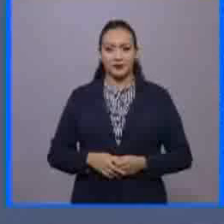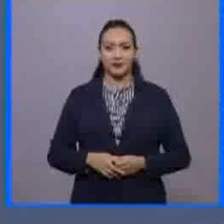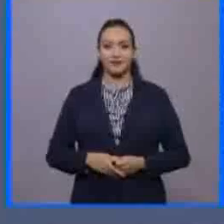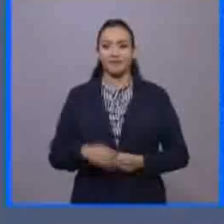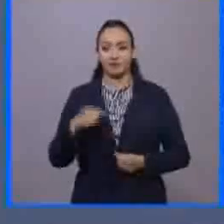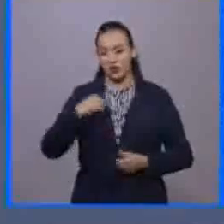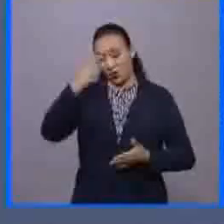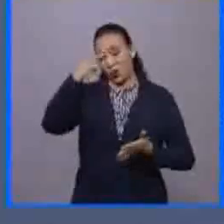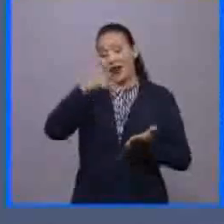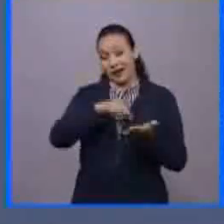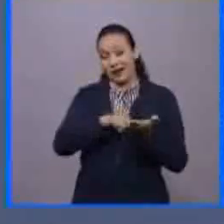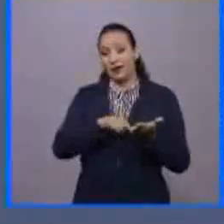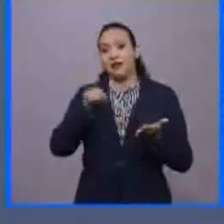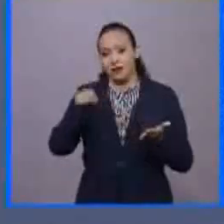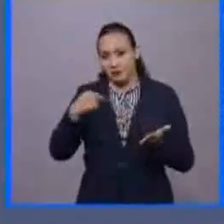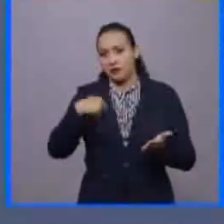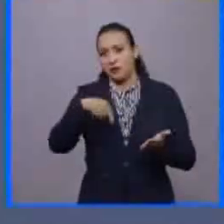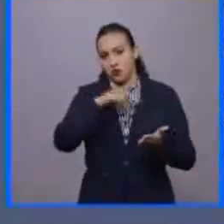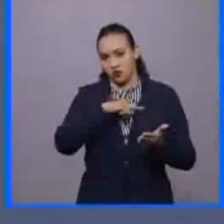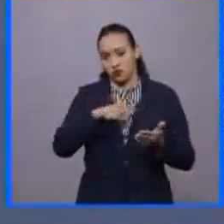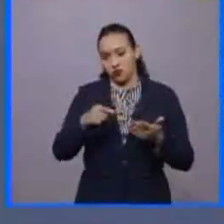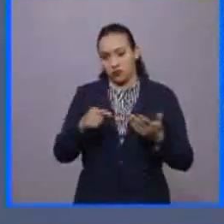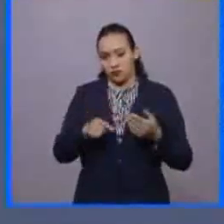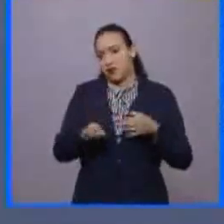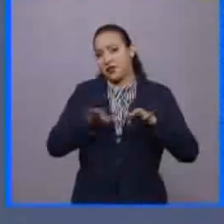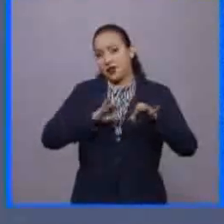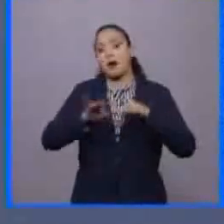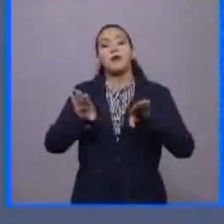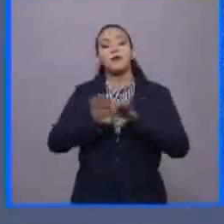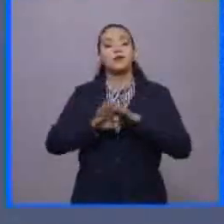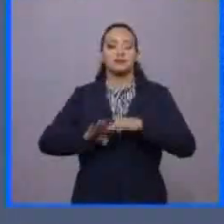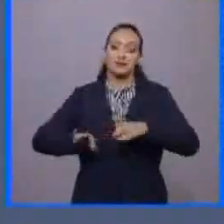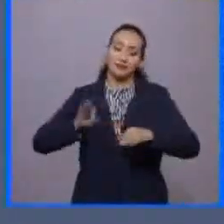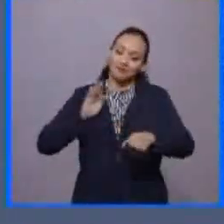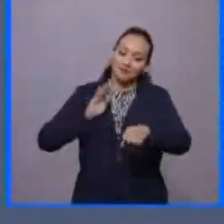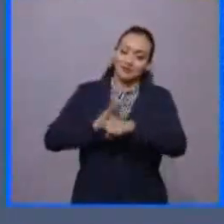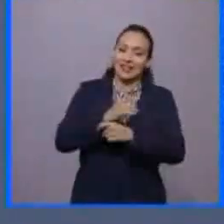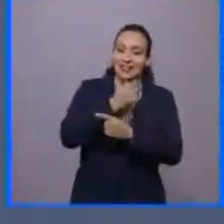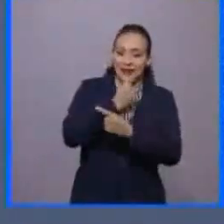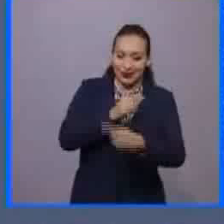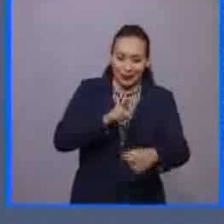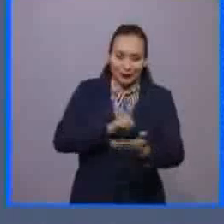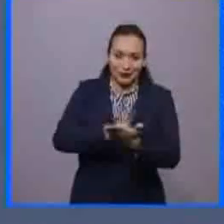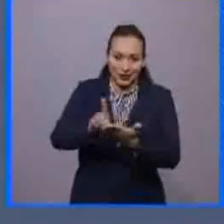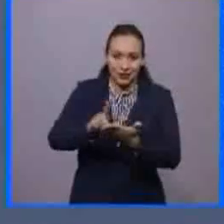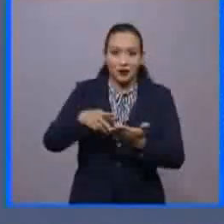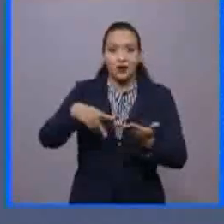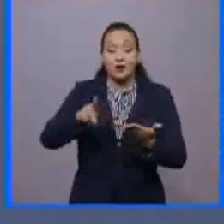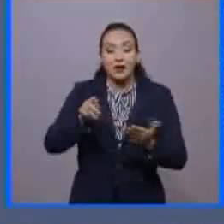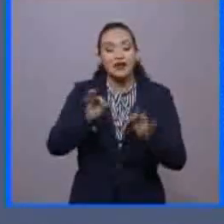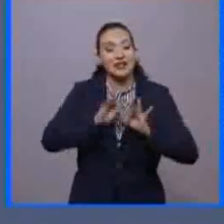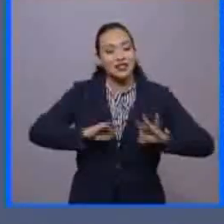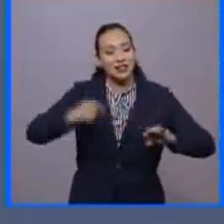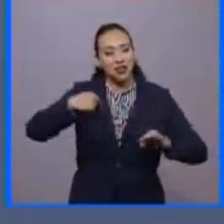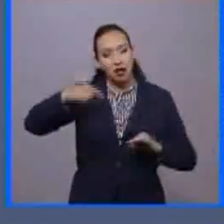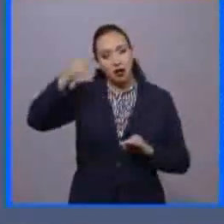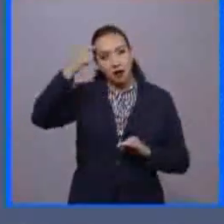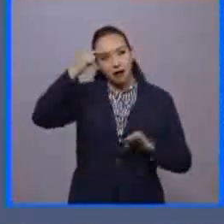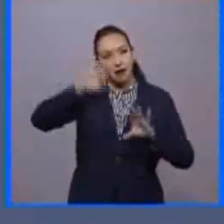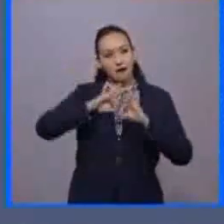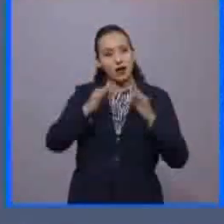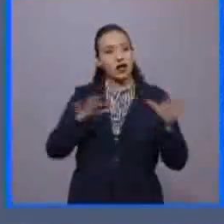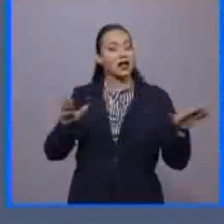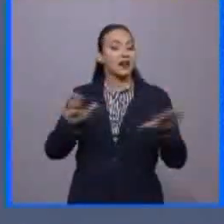Yo creo que ahí tenemos nosotros, como defensores de los derechos de los niños, que mejorar nuestra concepción del litigio estratégico para incluir